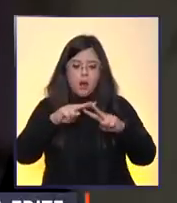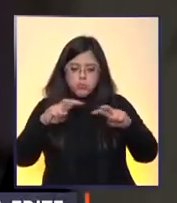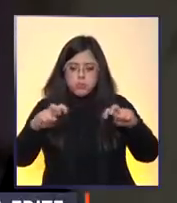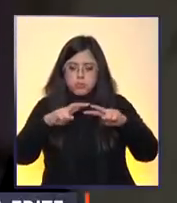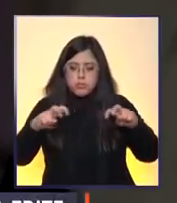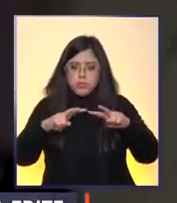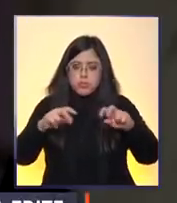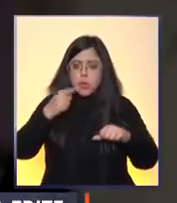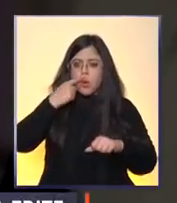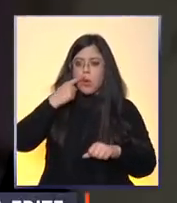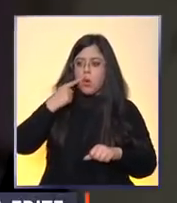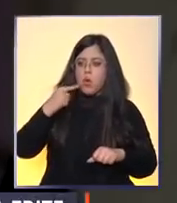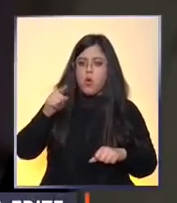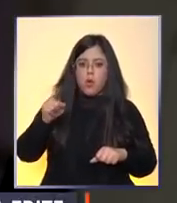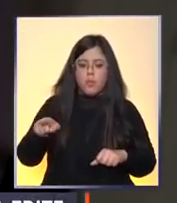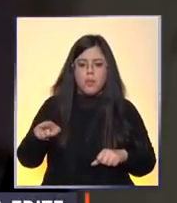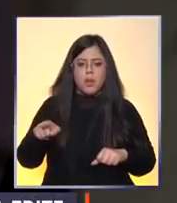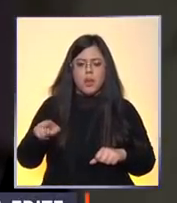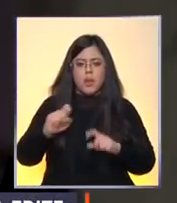conducta de él,